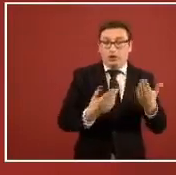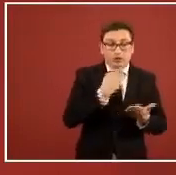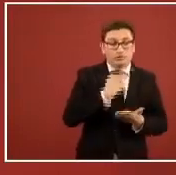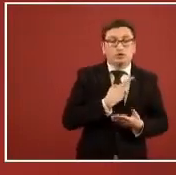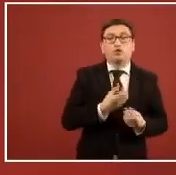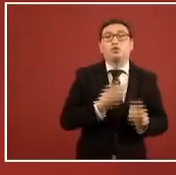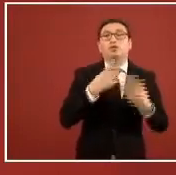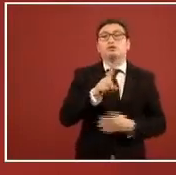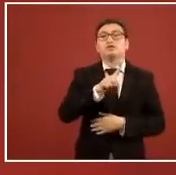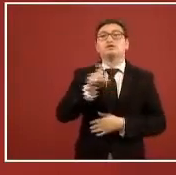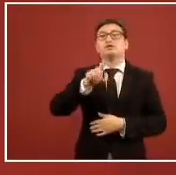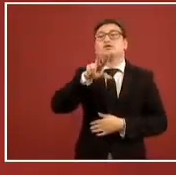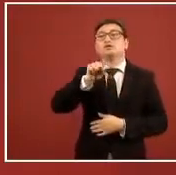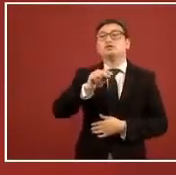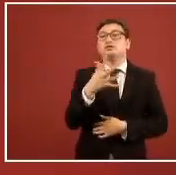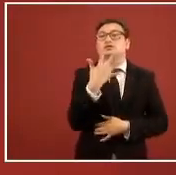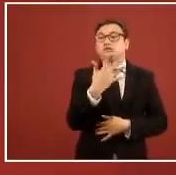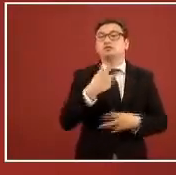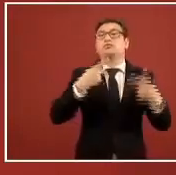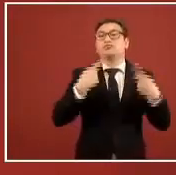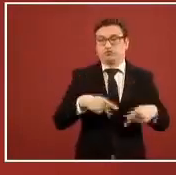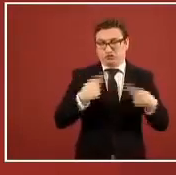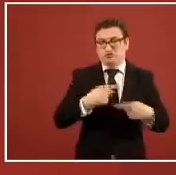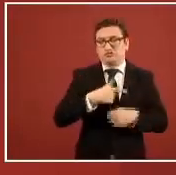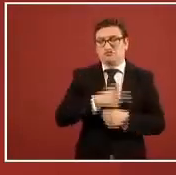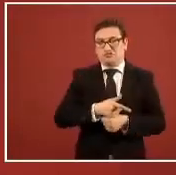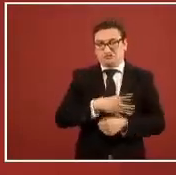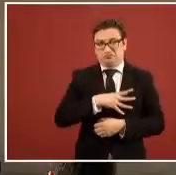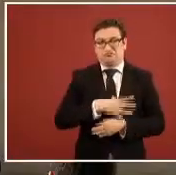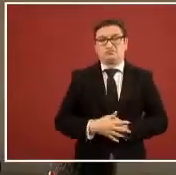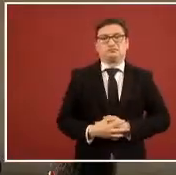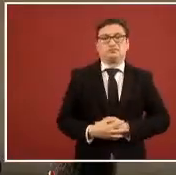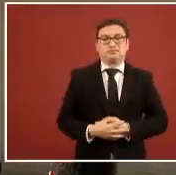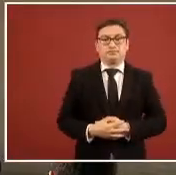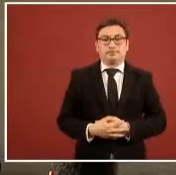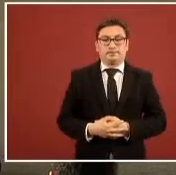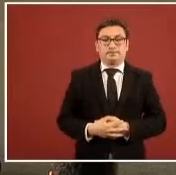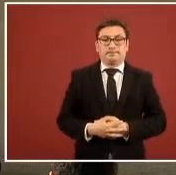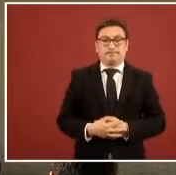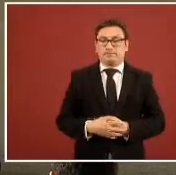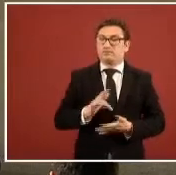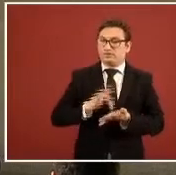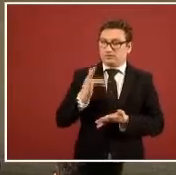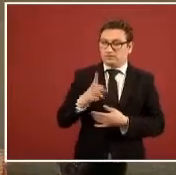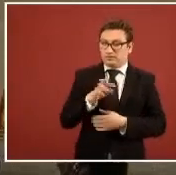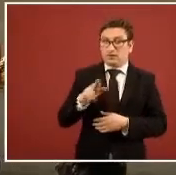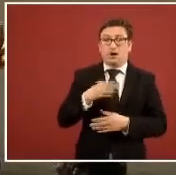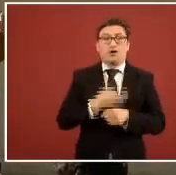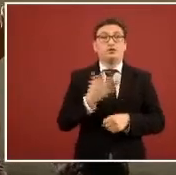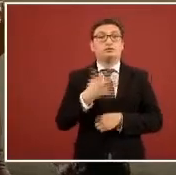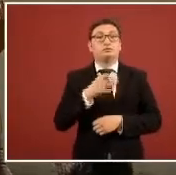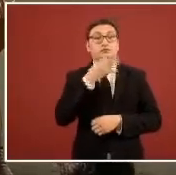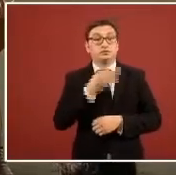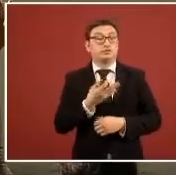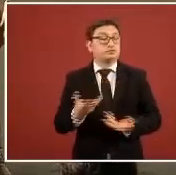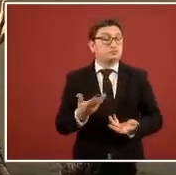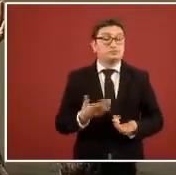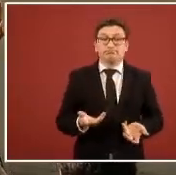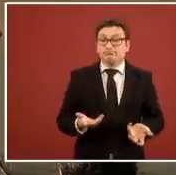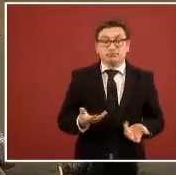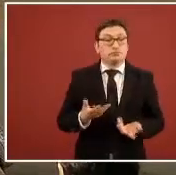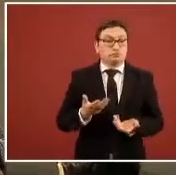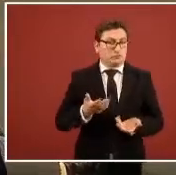a 185 personas que tienen esta característica. Gracias, doctora Alomía. Nos quedan 10 minutos,